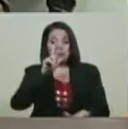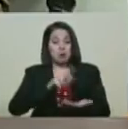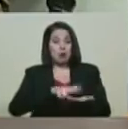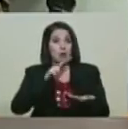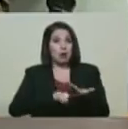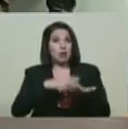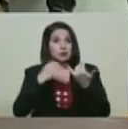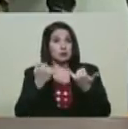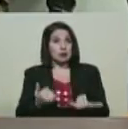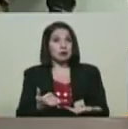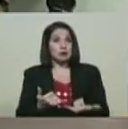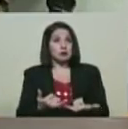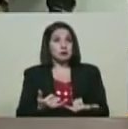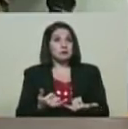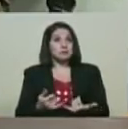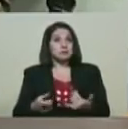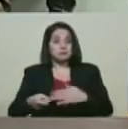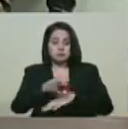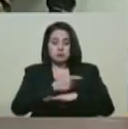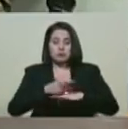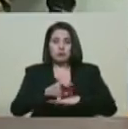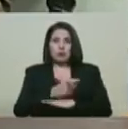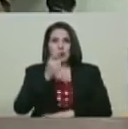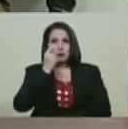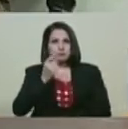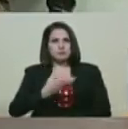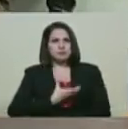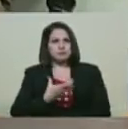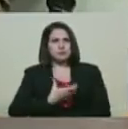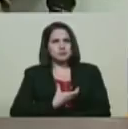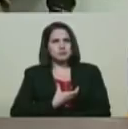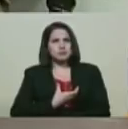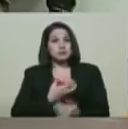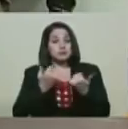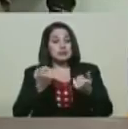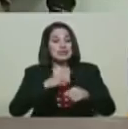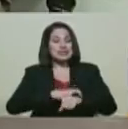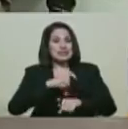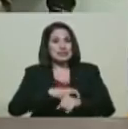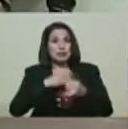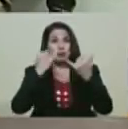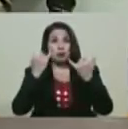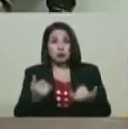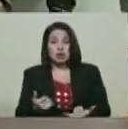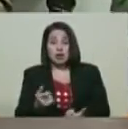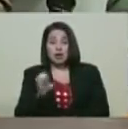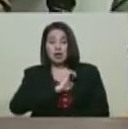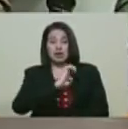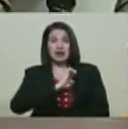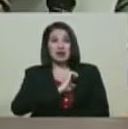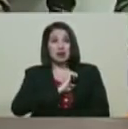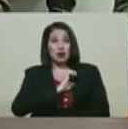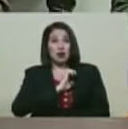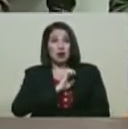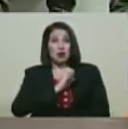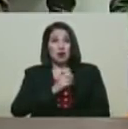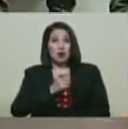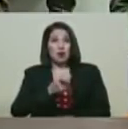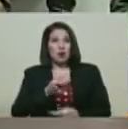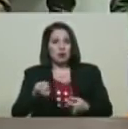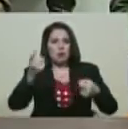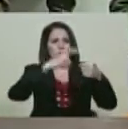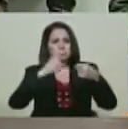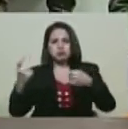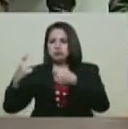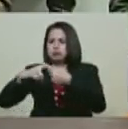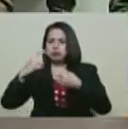República, y que gobernaciones y alcaldías en tiempos inmediatos, en este mismo mes de enero, amarren todas las contrataciones de